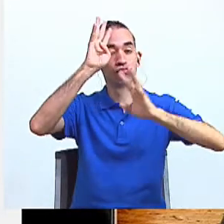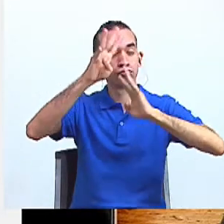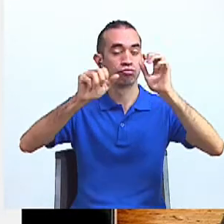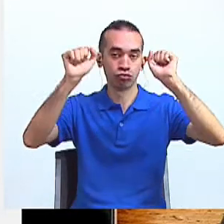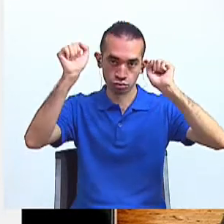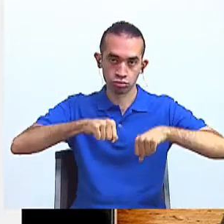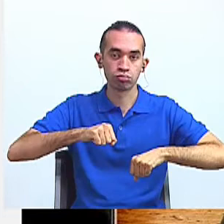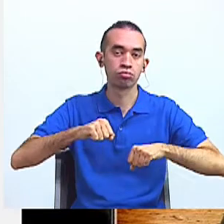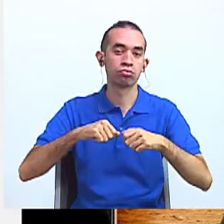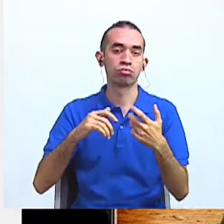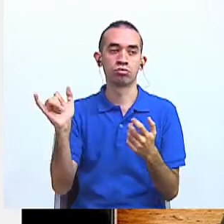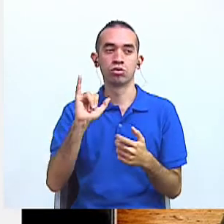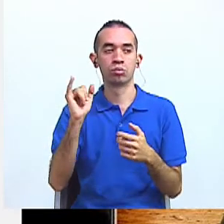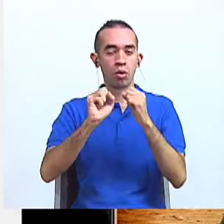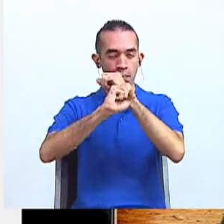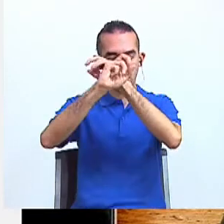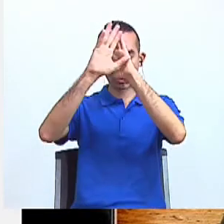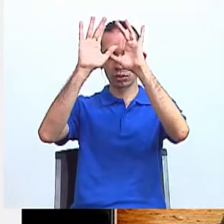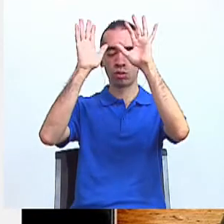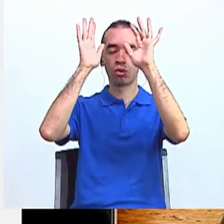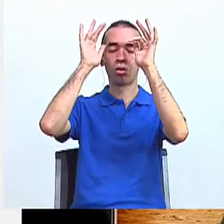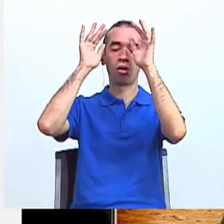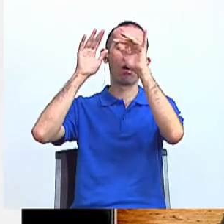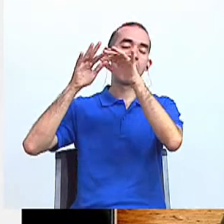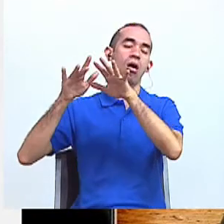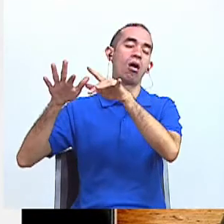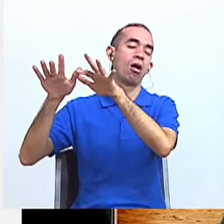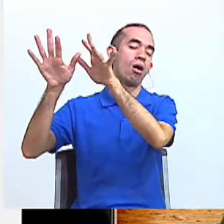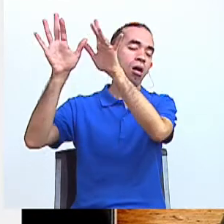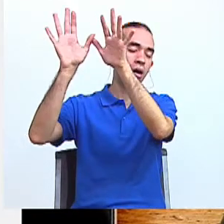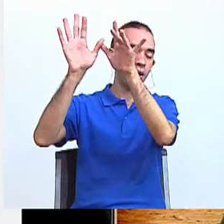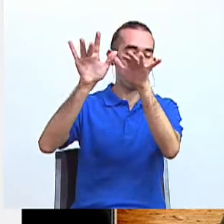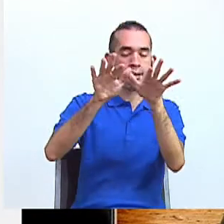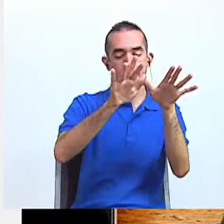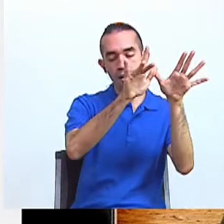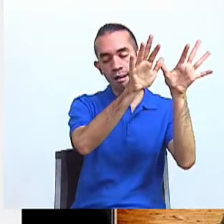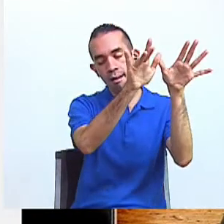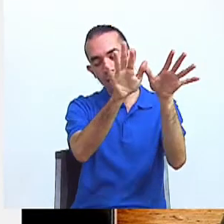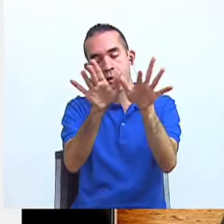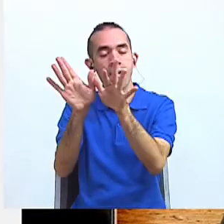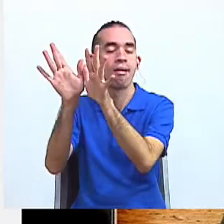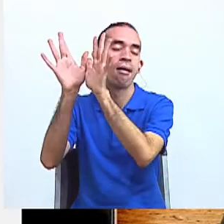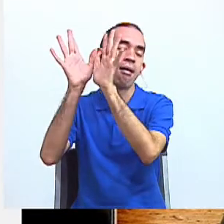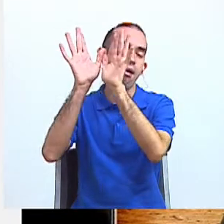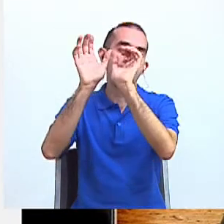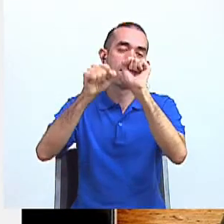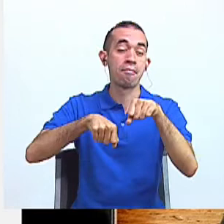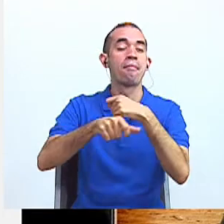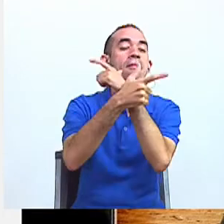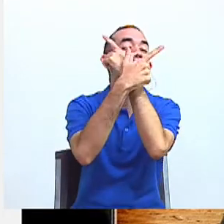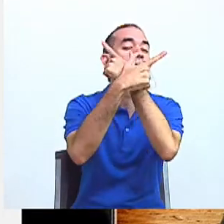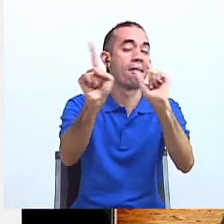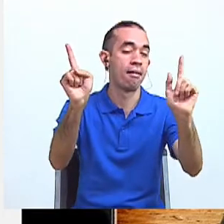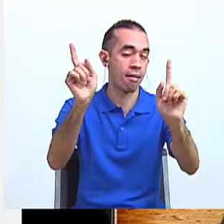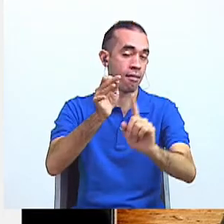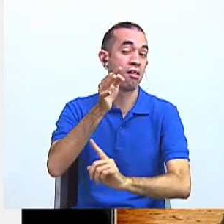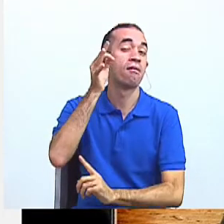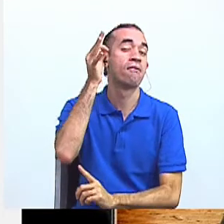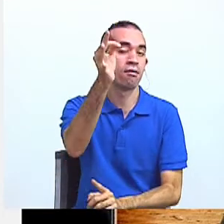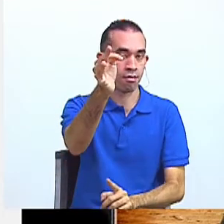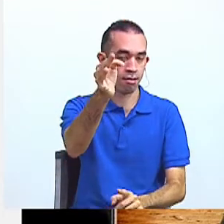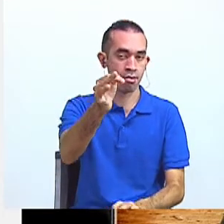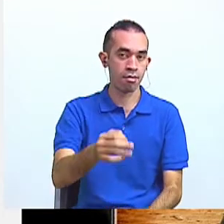con nuestra imaginación y llegar a pensar que seremos libres en algún